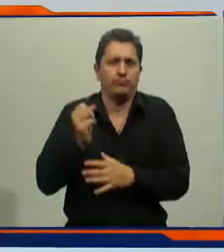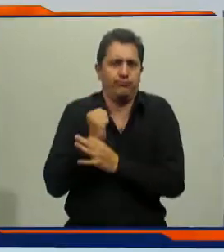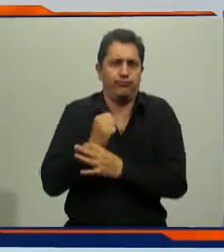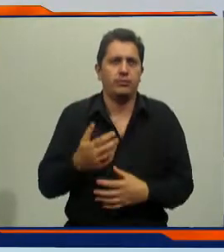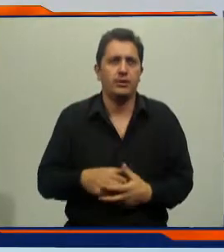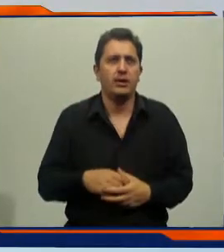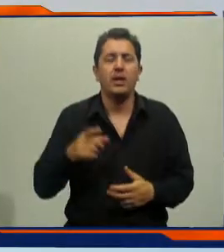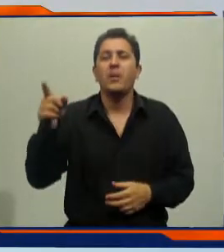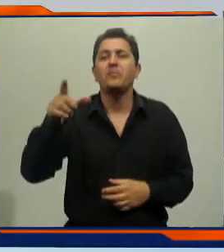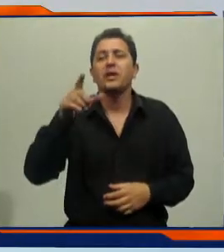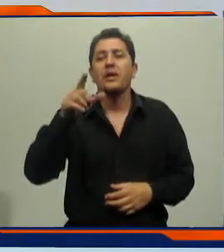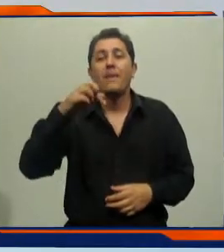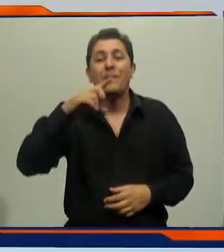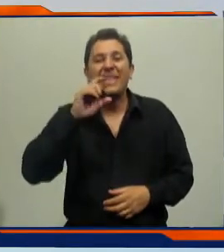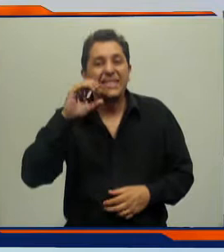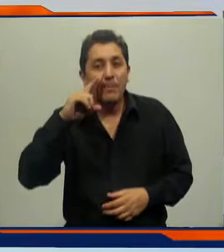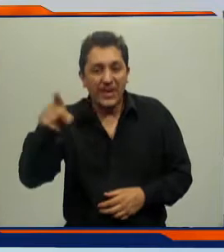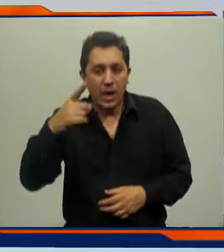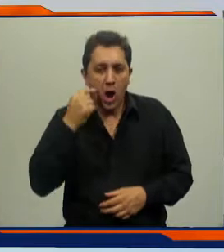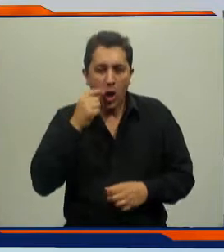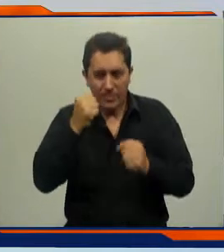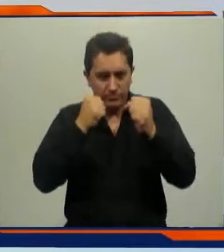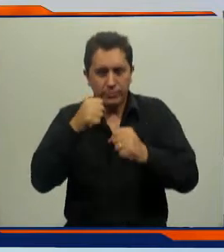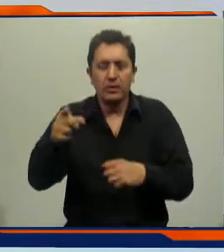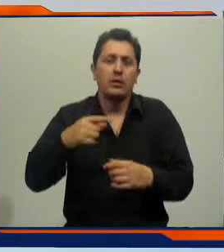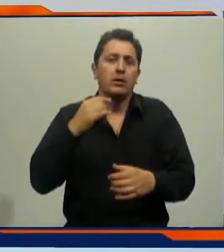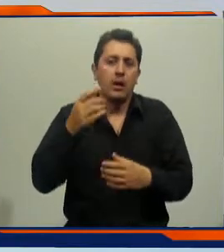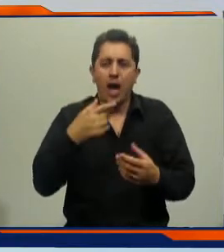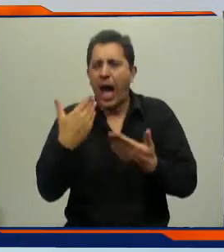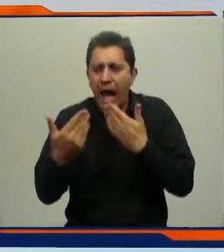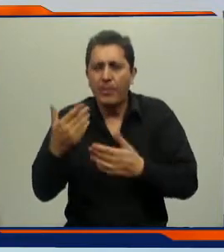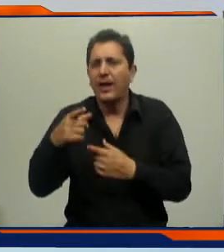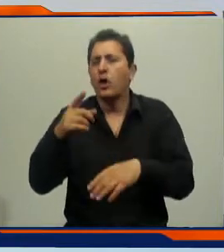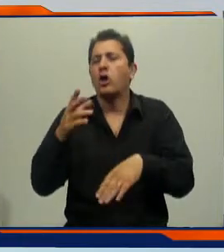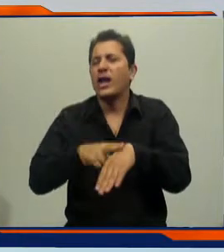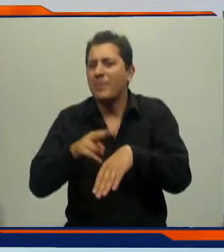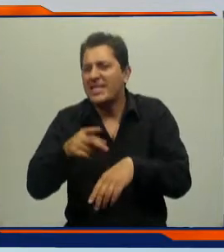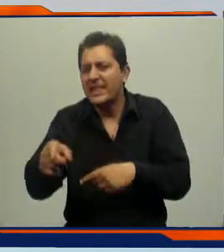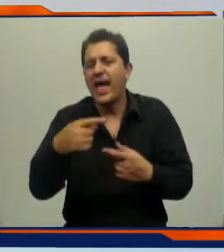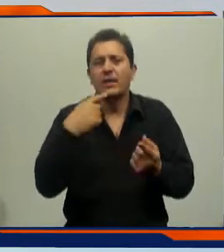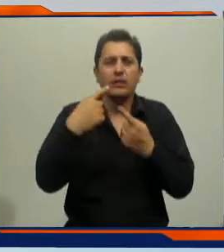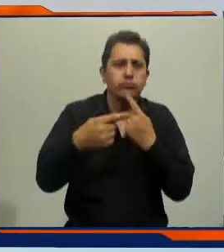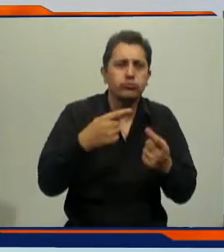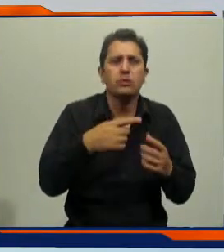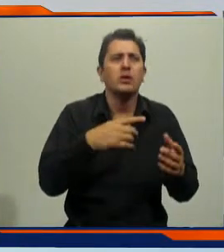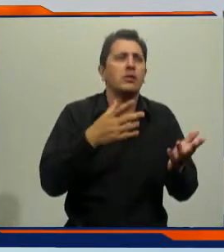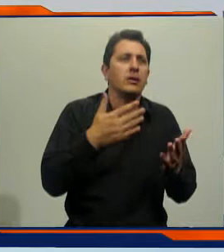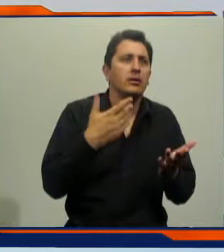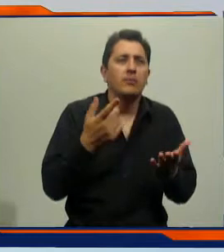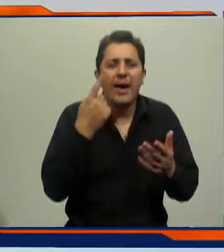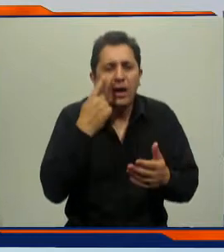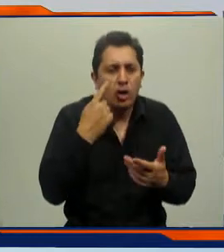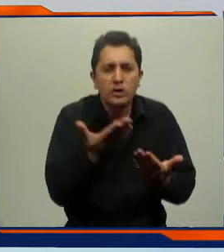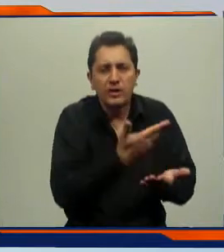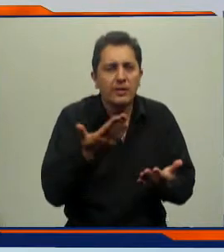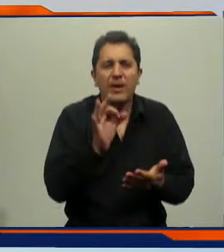Bueno, Osvaldo estuvo dialogando con Sebastián Contursi, por ejemplo, que es el representante de Maidana, también con gente cercana al rincón de Mayweather. ¿Cuál es la idea? Bueno,